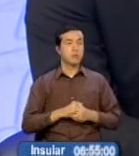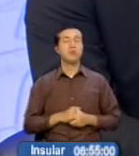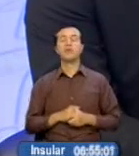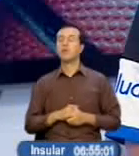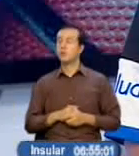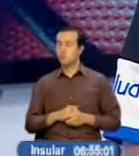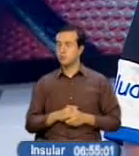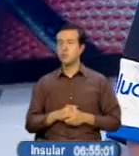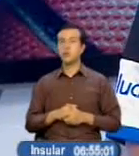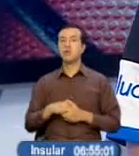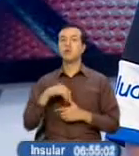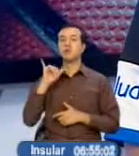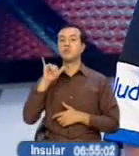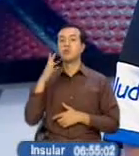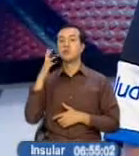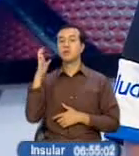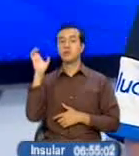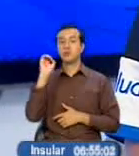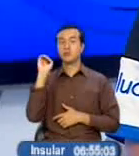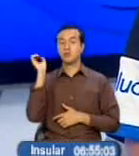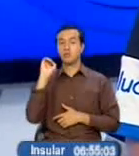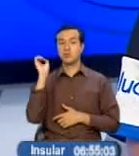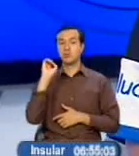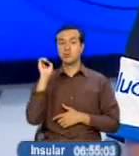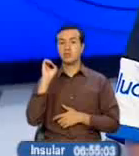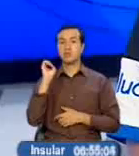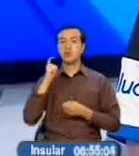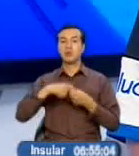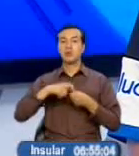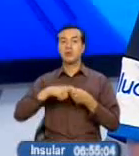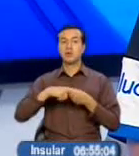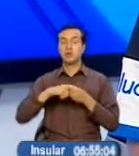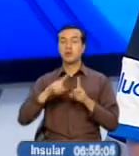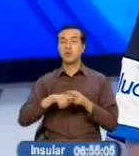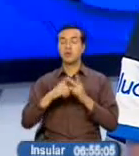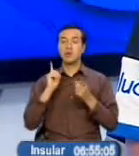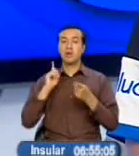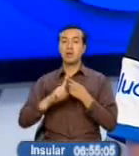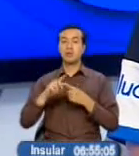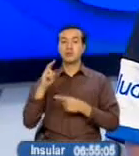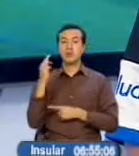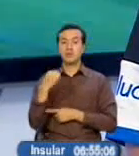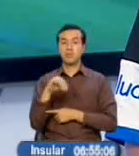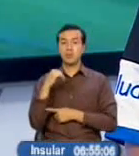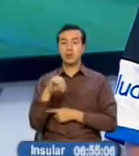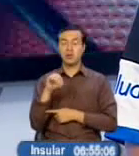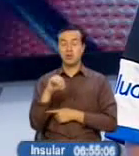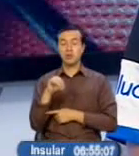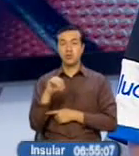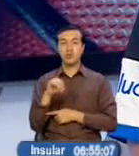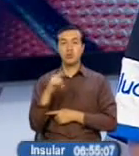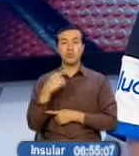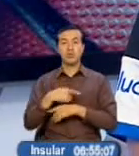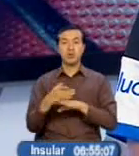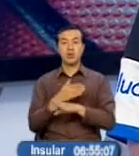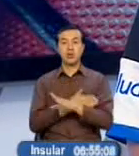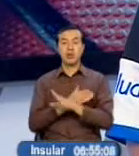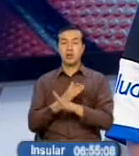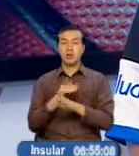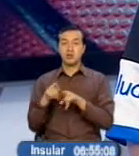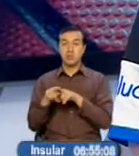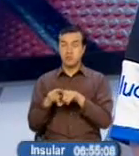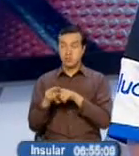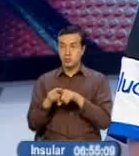la carrera es del sábado 15 de octubre y las inscripciones las receptamos siempre hasta el día miércoles anterior al día de la